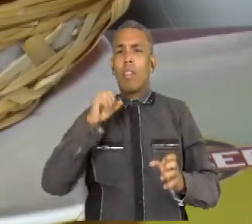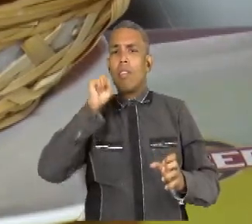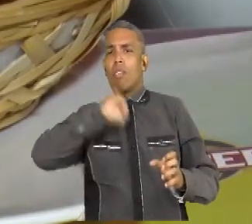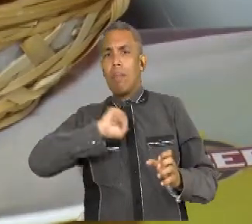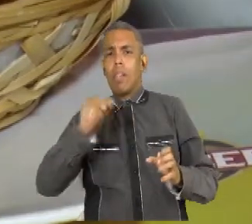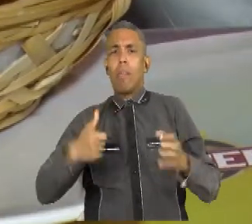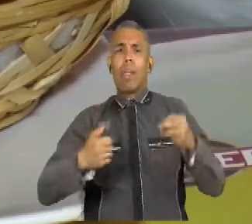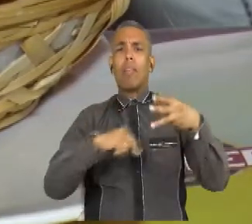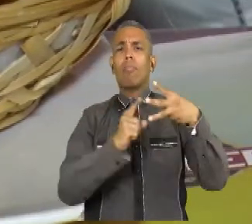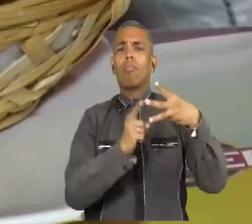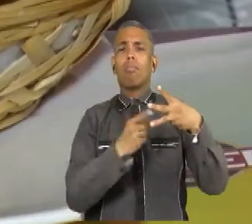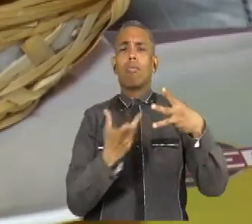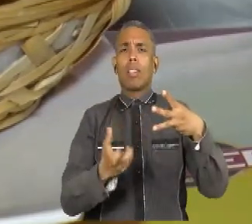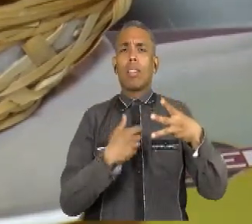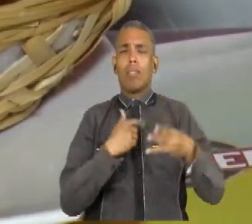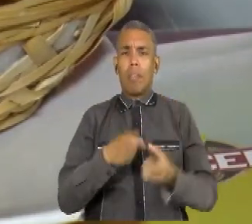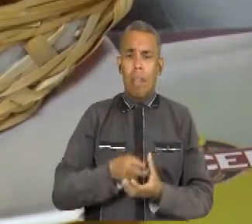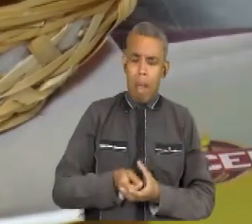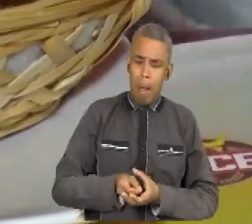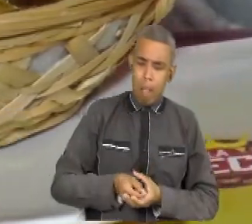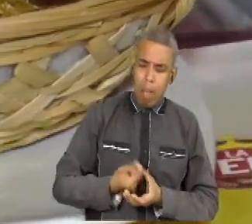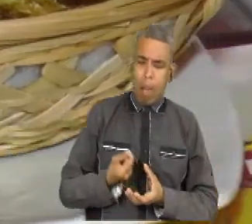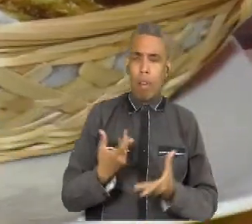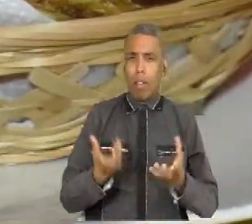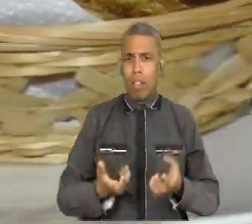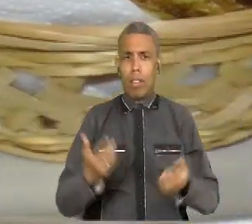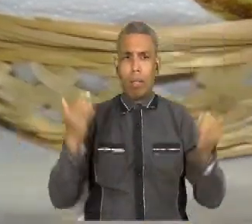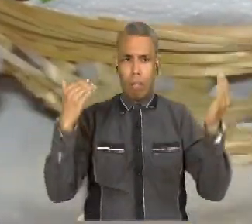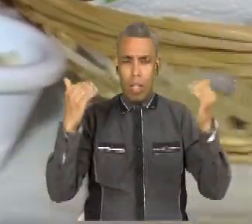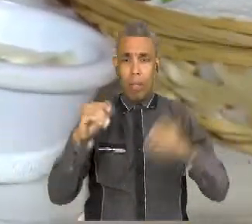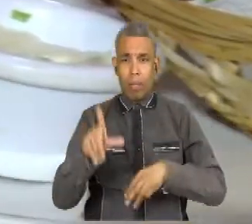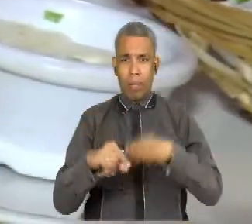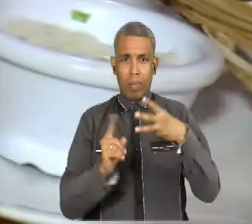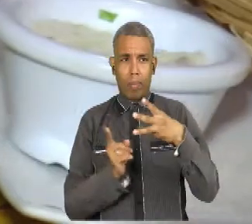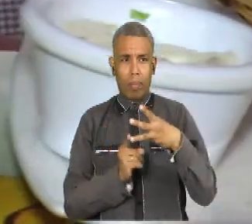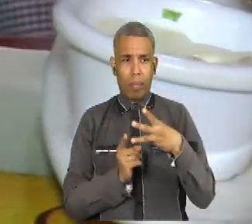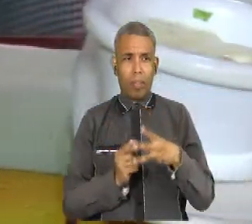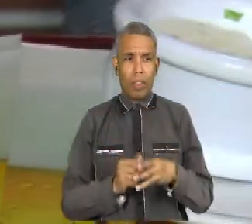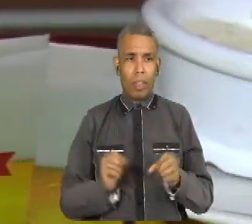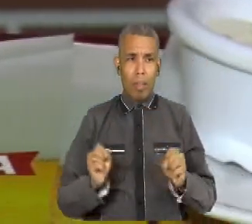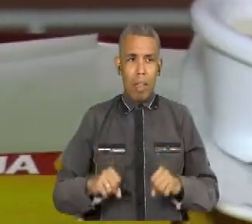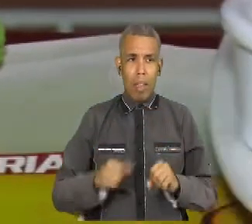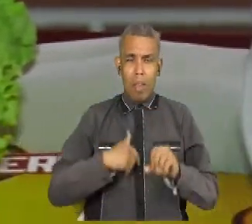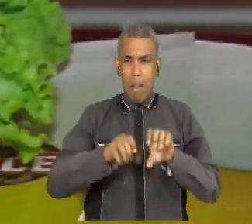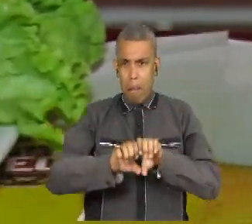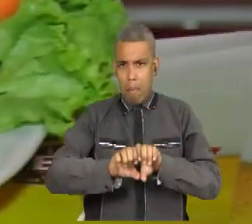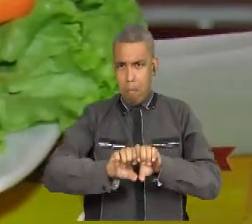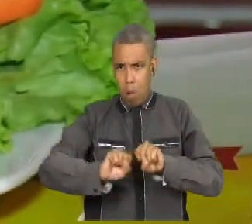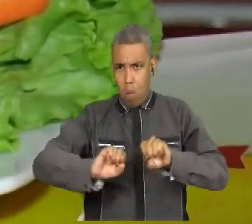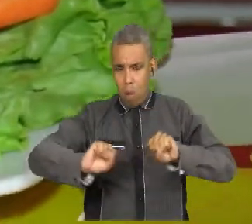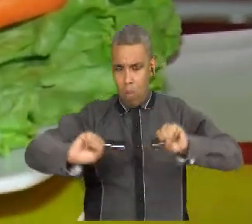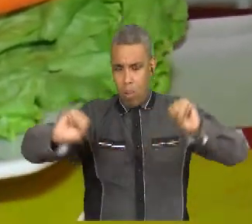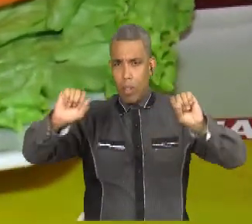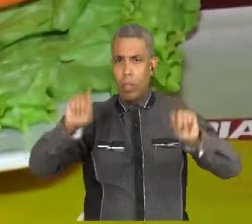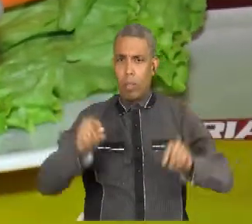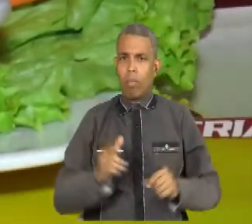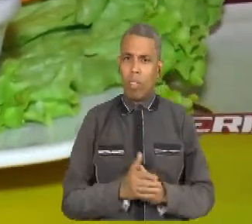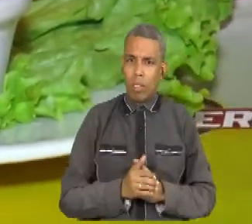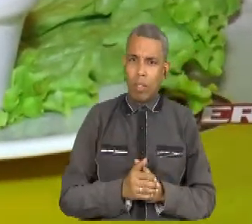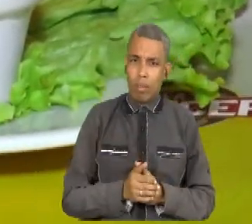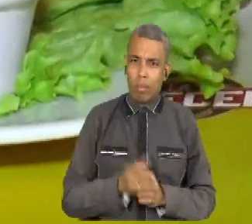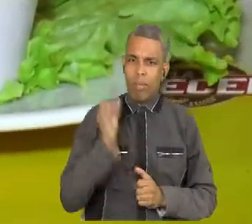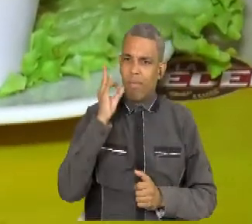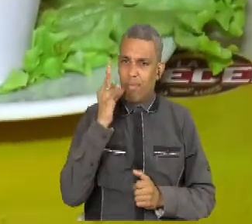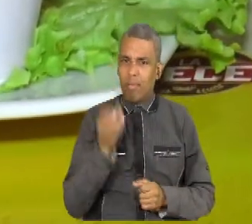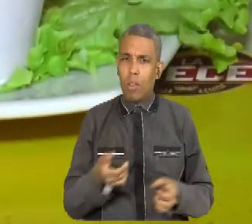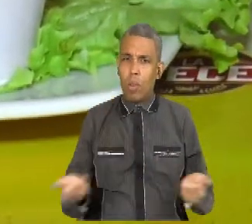me trae unas papitas. Aquí tenemos unos choricitos cerveceros, también súper famosos en la cervecería. Cuéntenos un poco de cómo